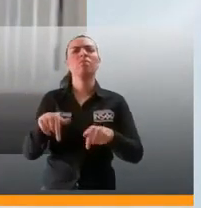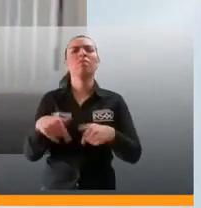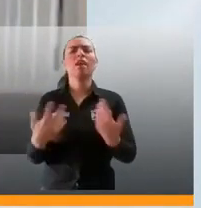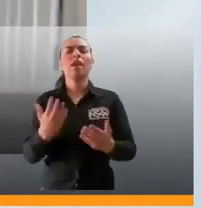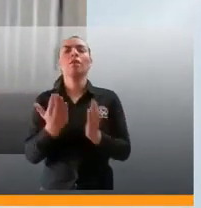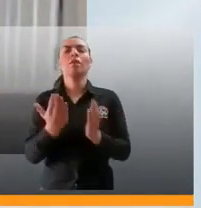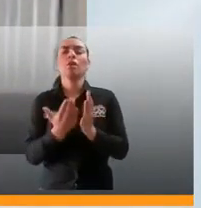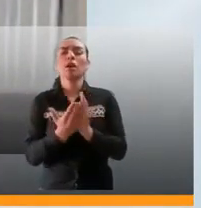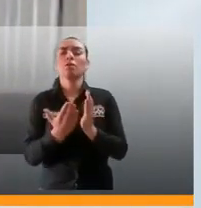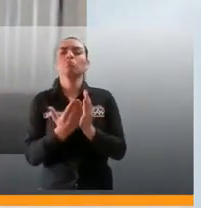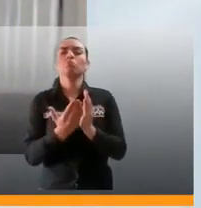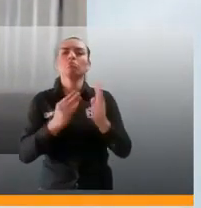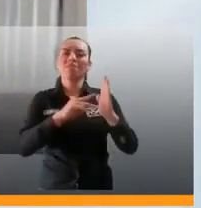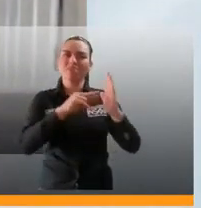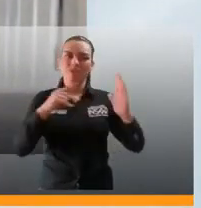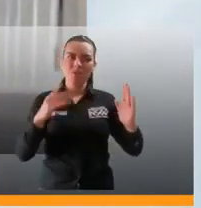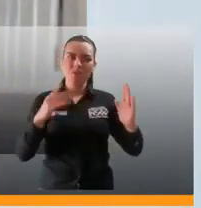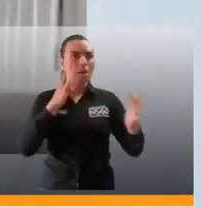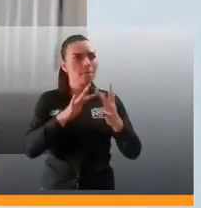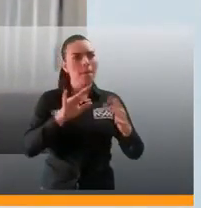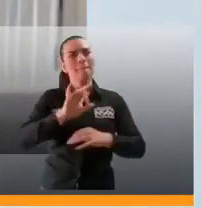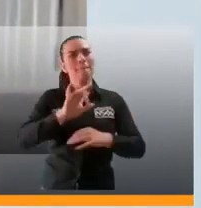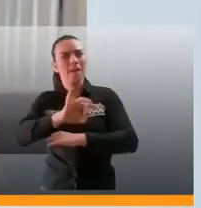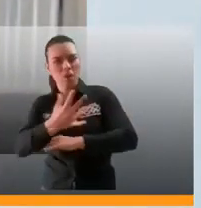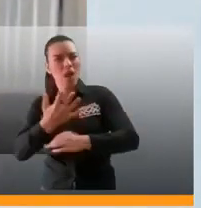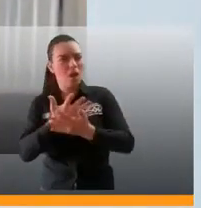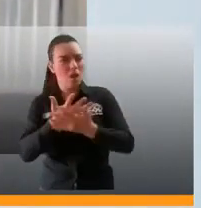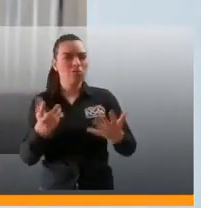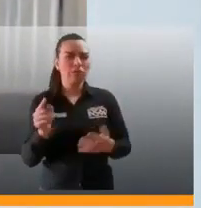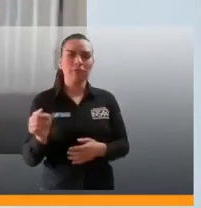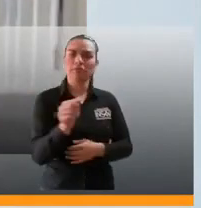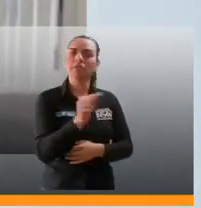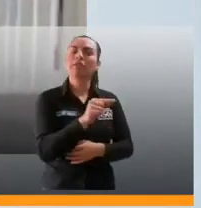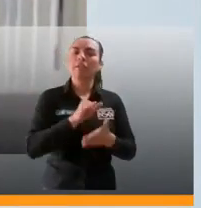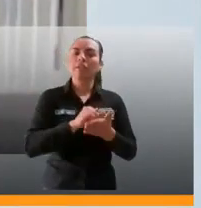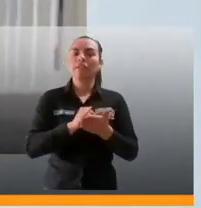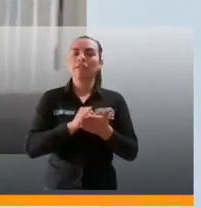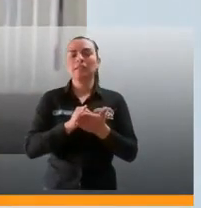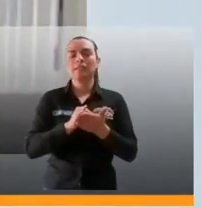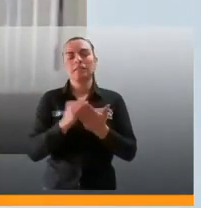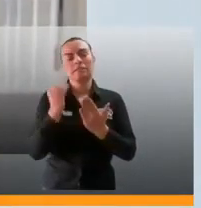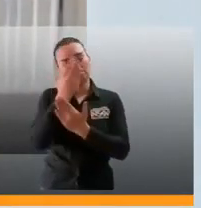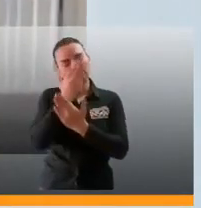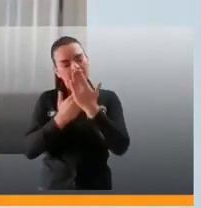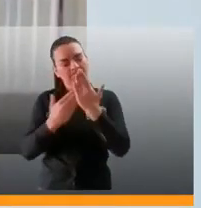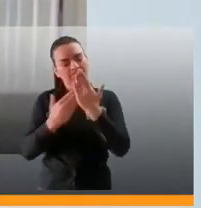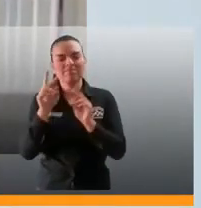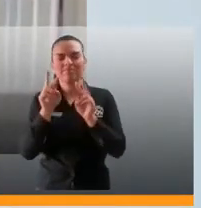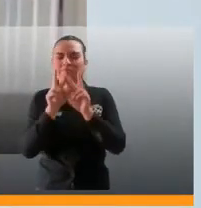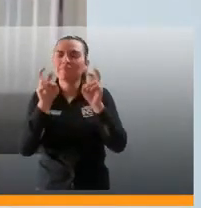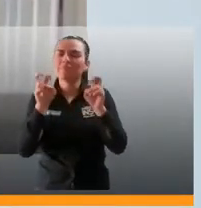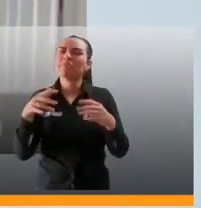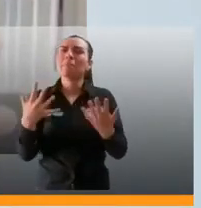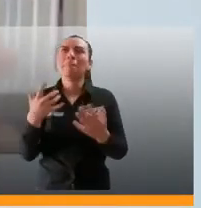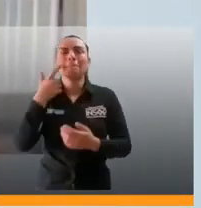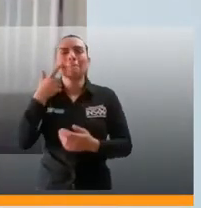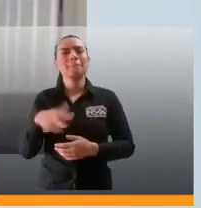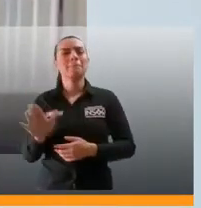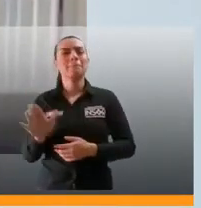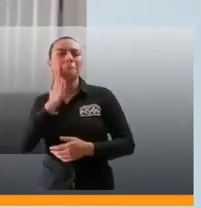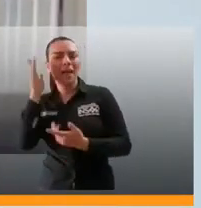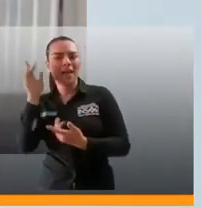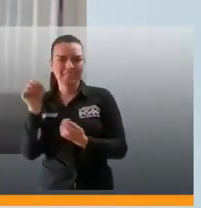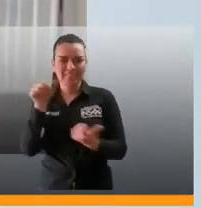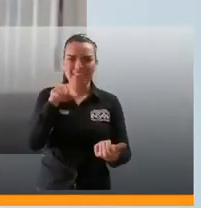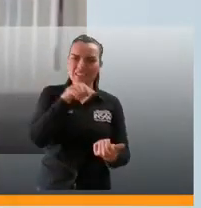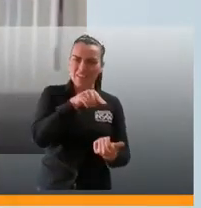la virtualidad, y a partir de eso, pues se hizo como un apadrinamiento. Entonces las universidades que teníamos